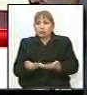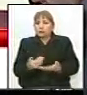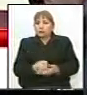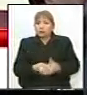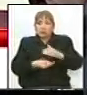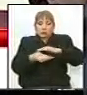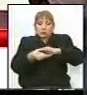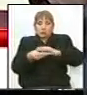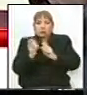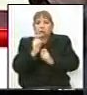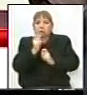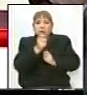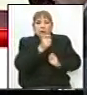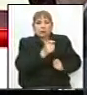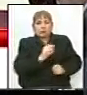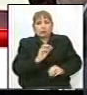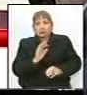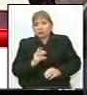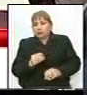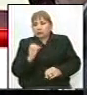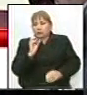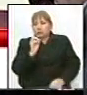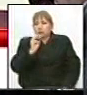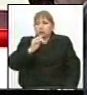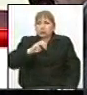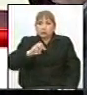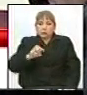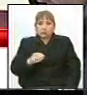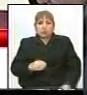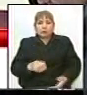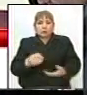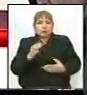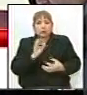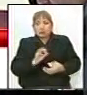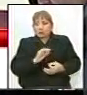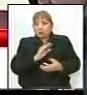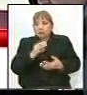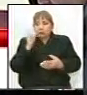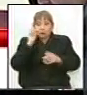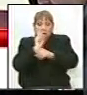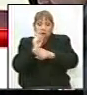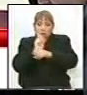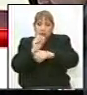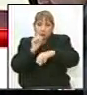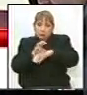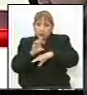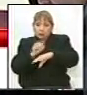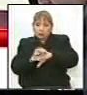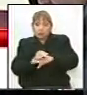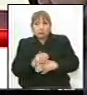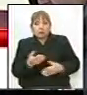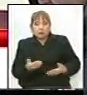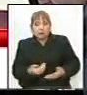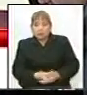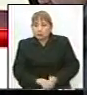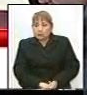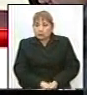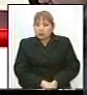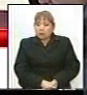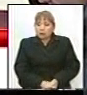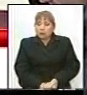a distribuir por la OMPE, garantías del proceso electoral, capacitación electoral, arribo del